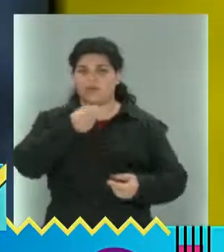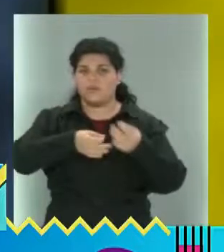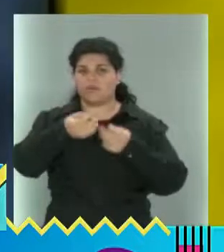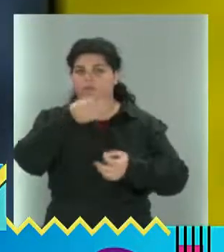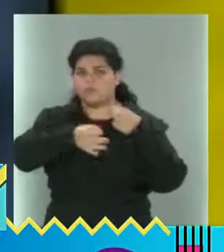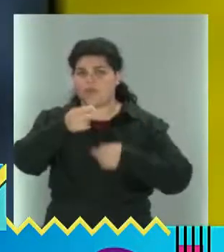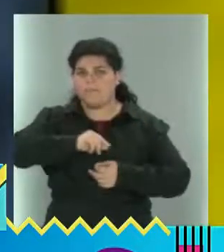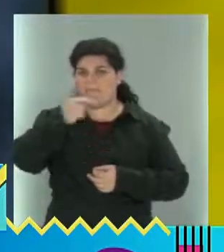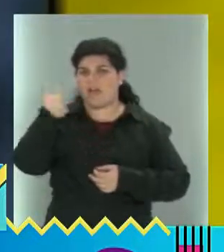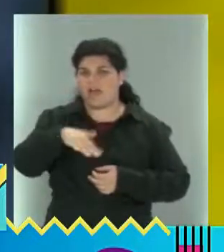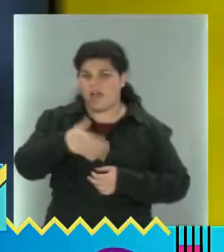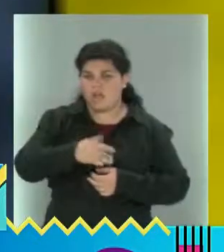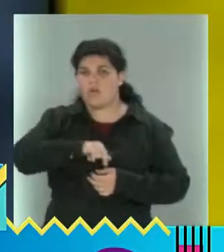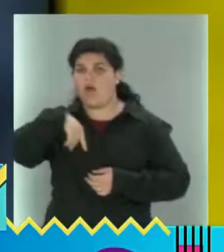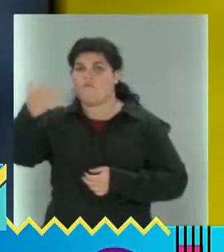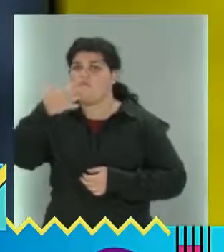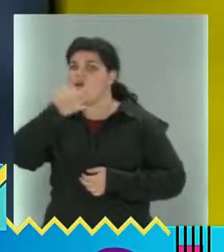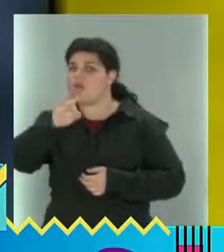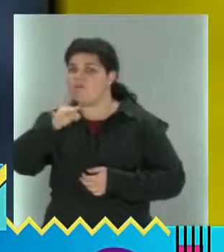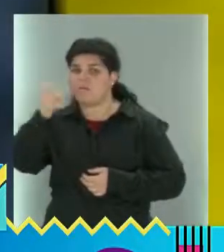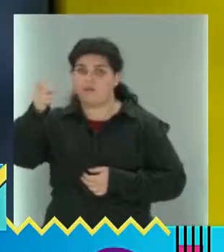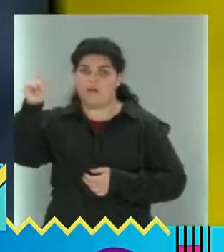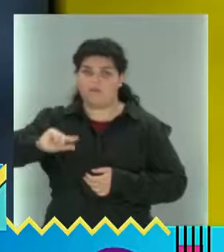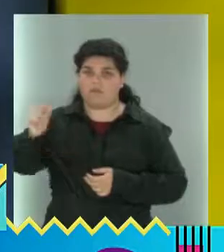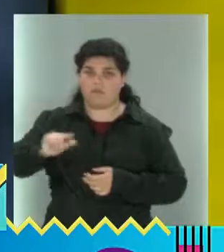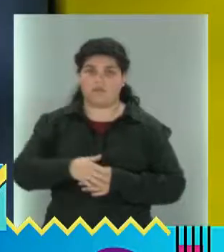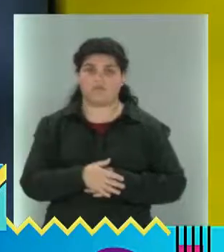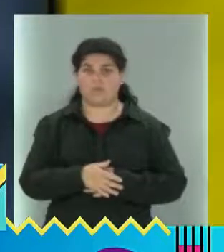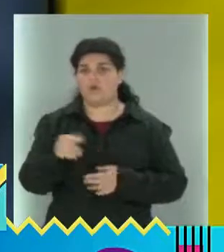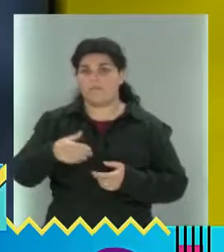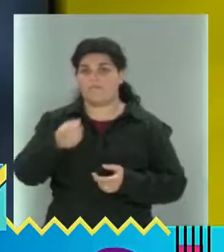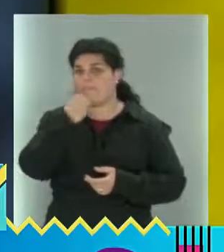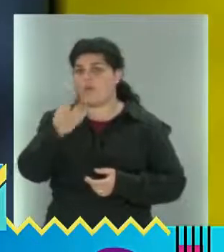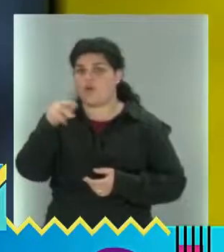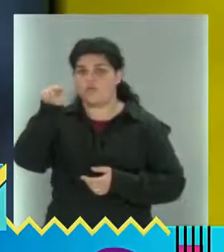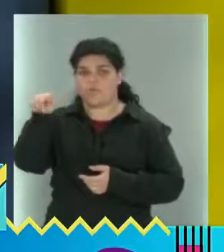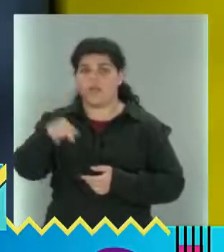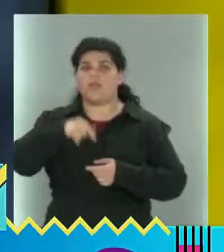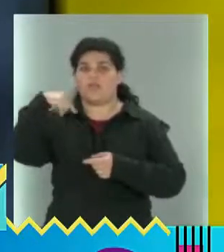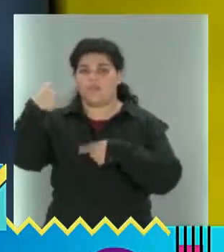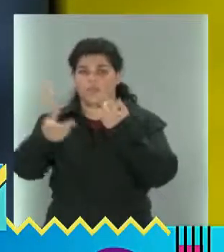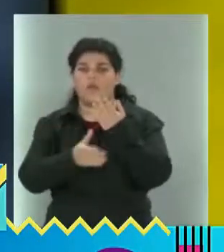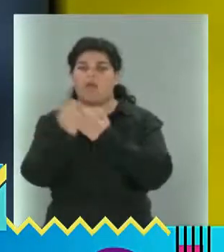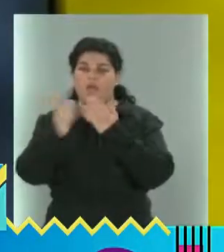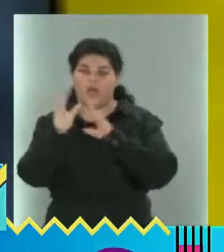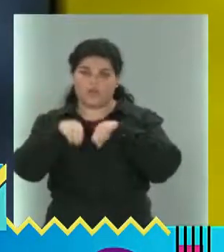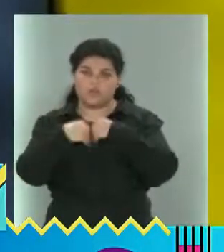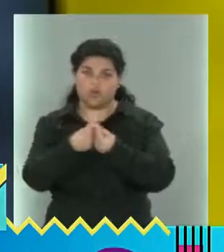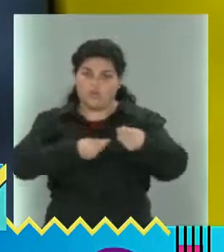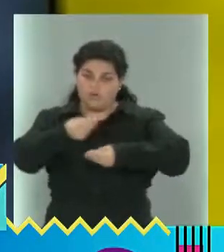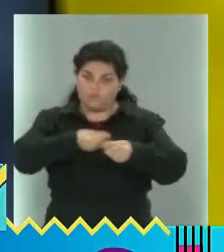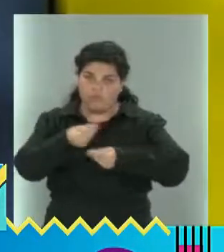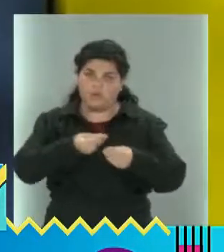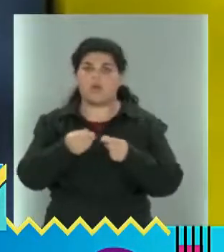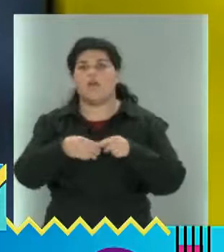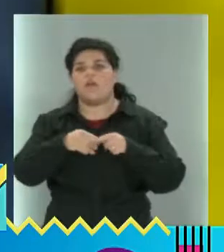de costos. El precio del petróleo en Argentina no es el Brent, sino que a partir del Brent se empiezan a descontar los costos de logística, los costos de